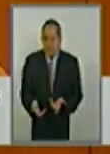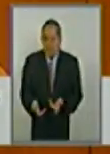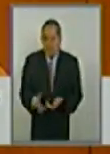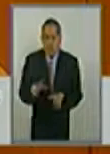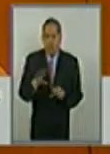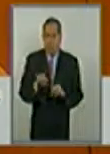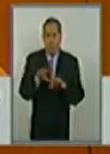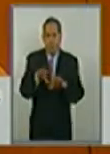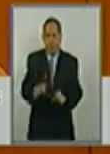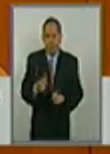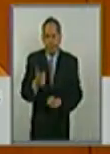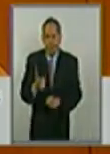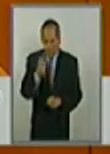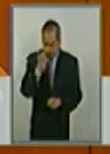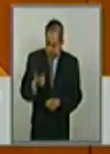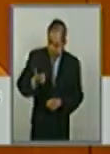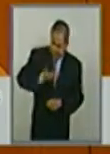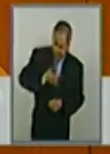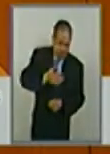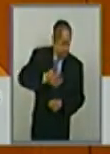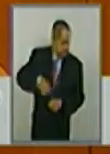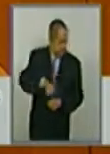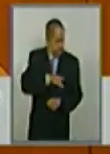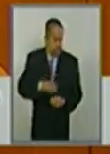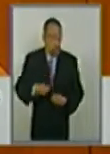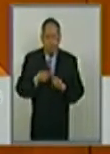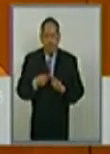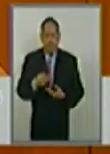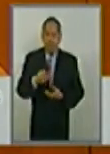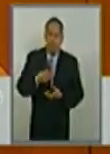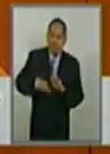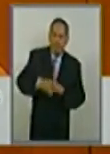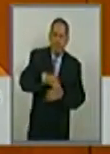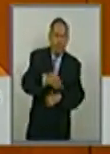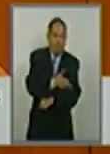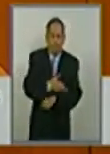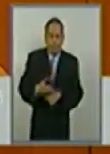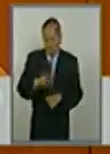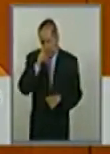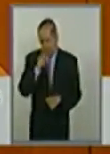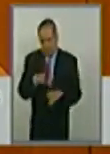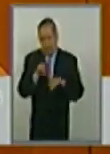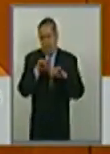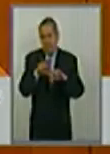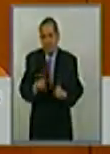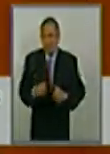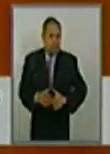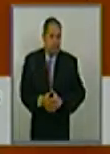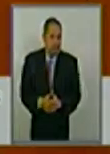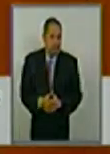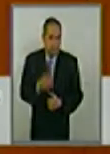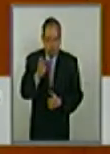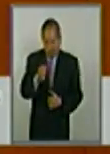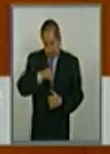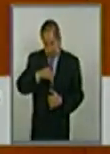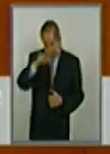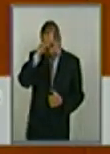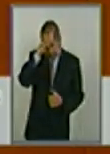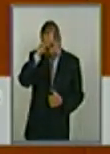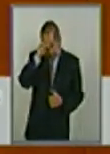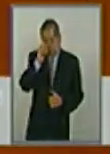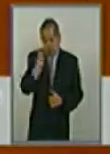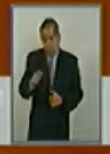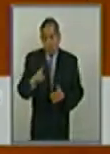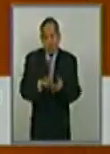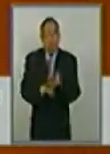es suficiente para garantizarles la vida y el sustento económico a los pescadores y sus familias. Lo anterior se debe